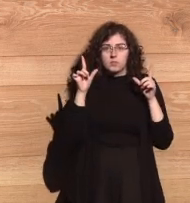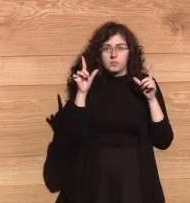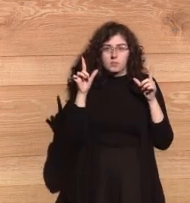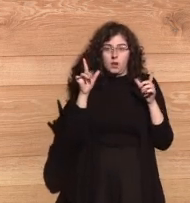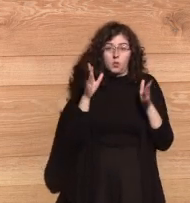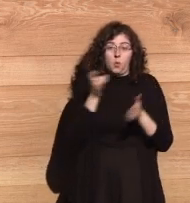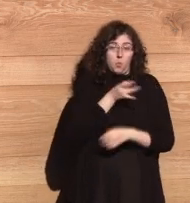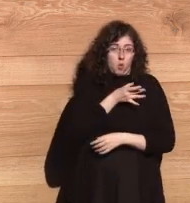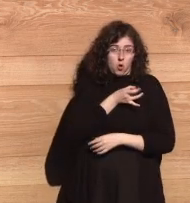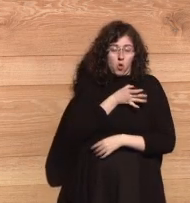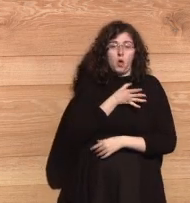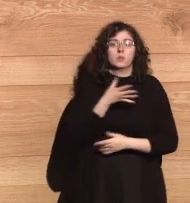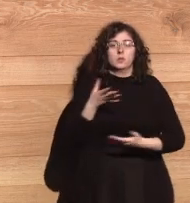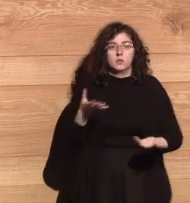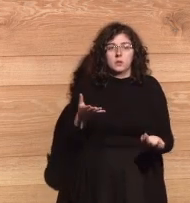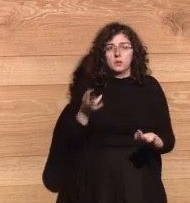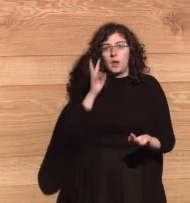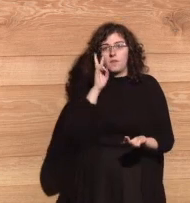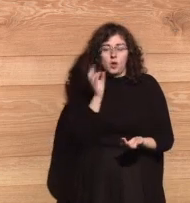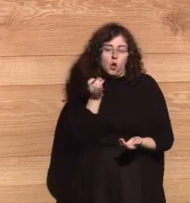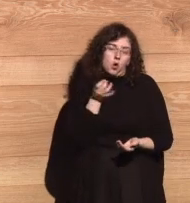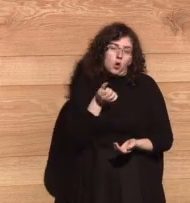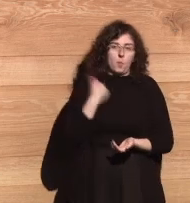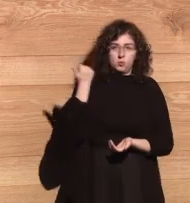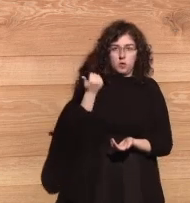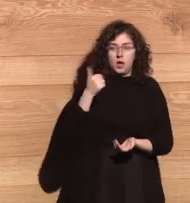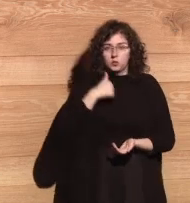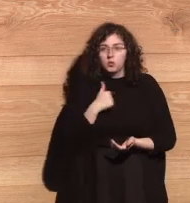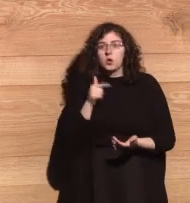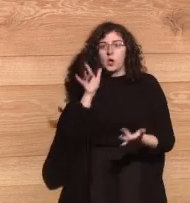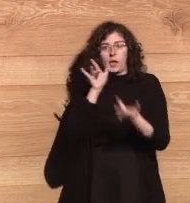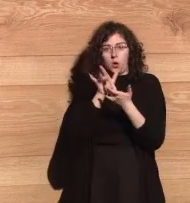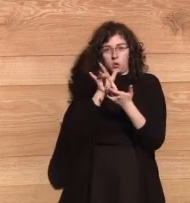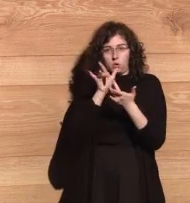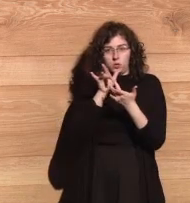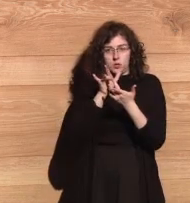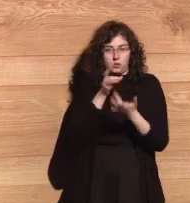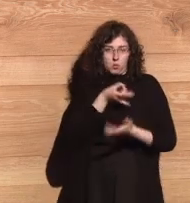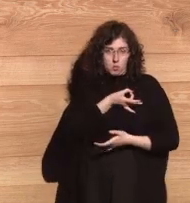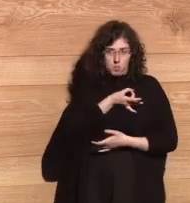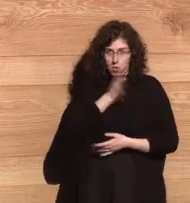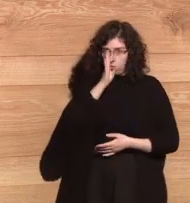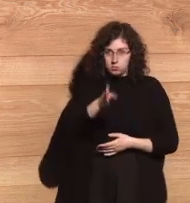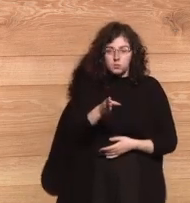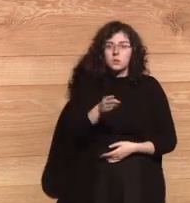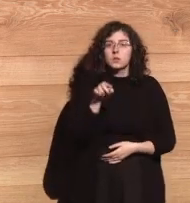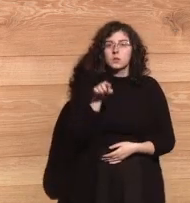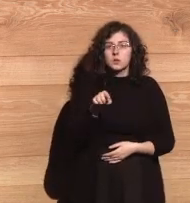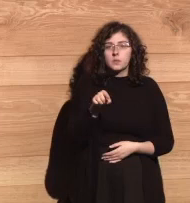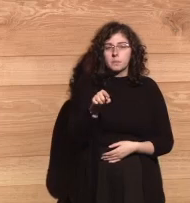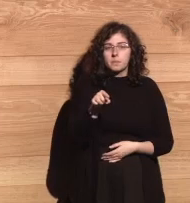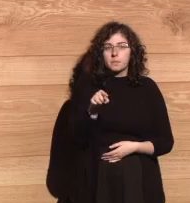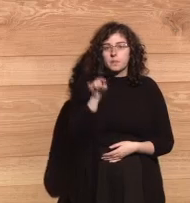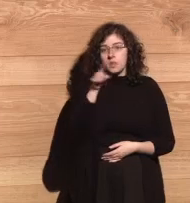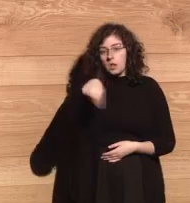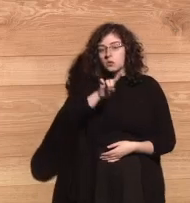con el Moncloa. Y cuando vieron la oportunidad, yo me puse en contacto con Moncloa, y cuando ellos